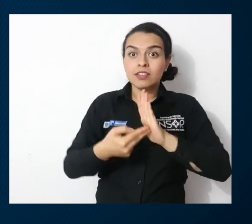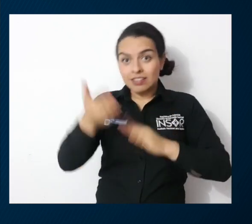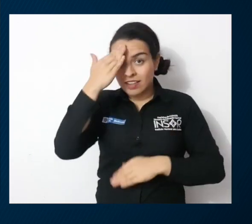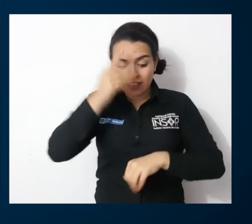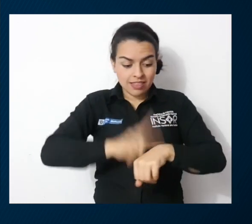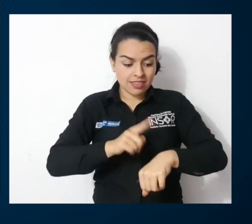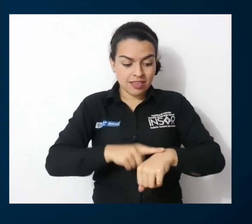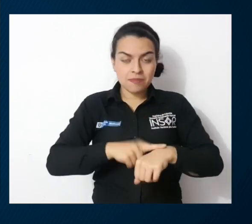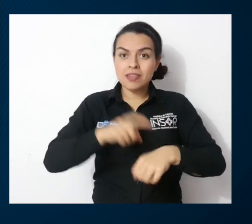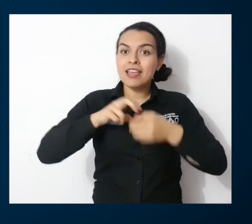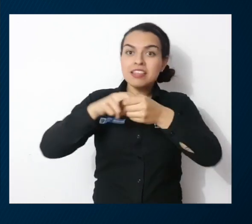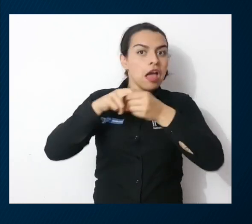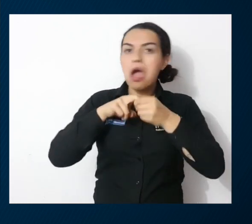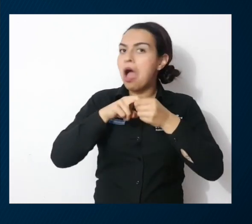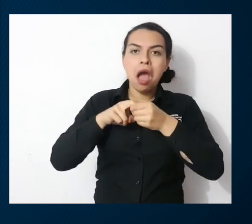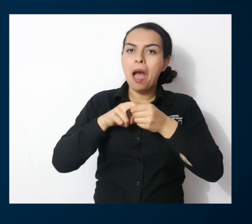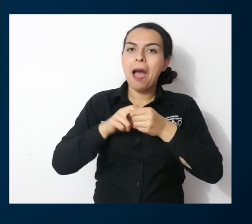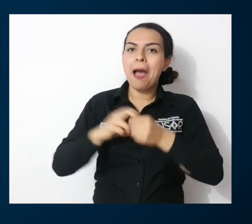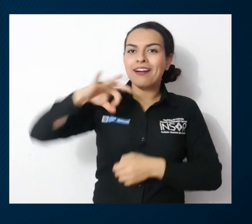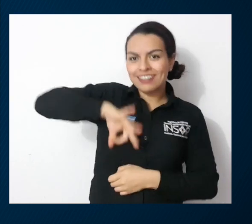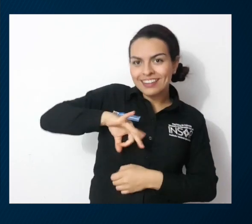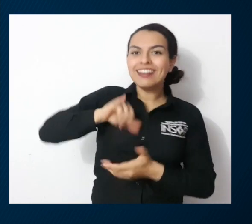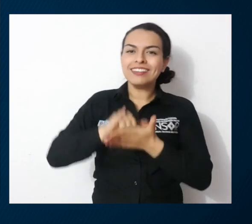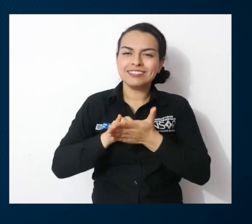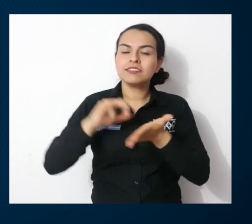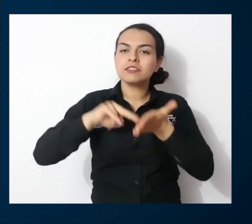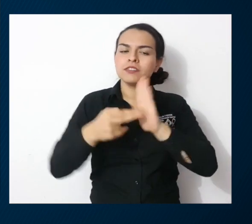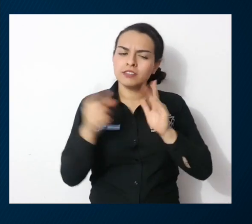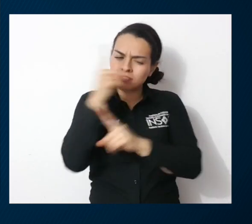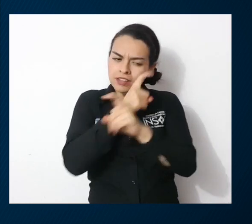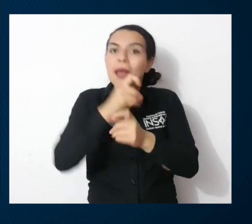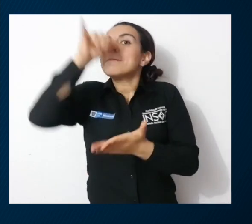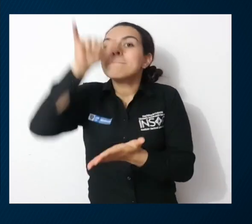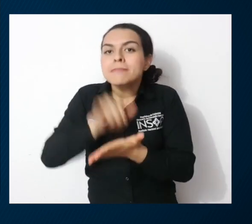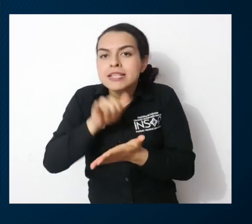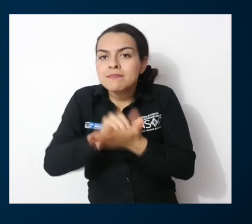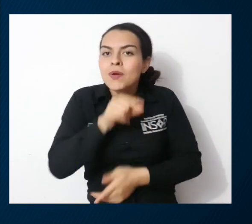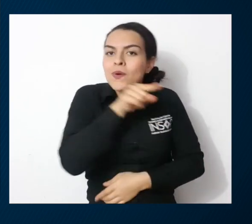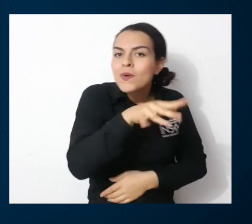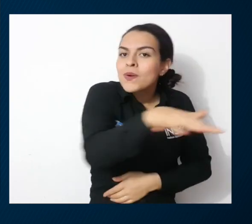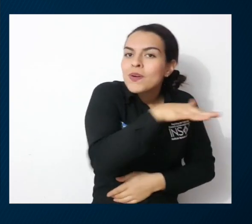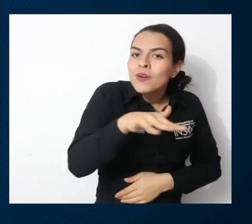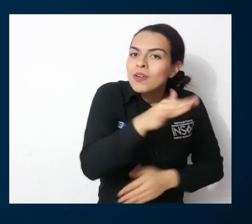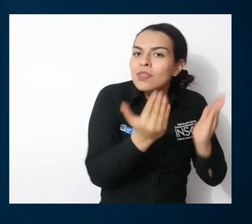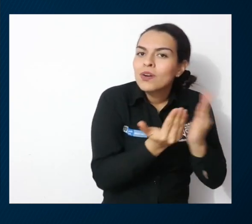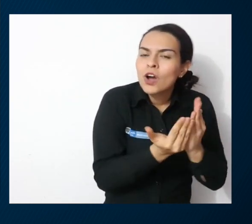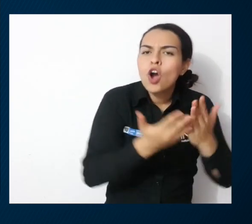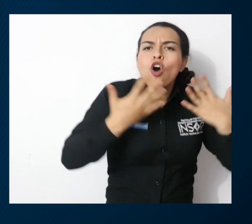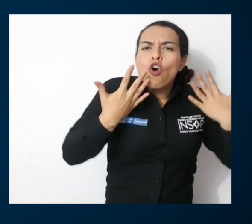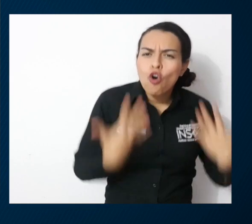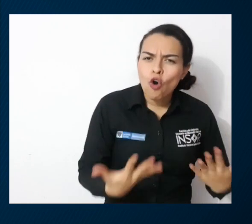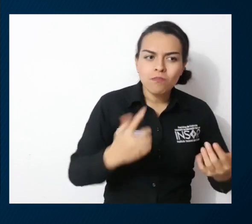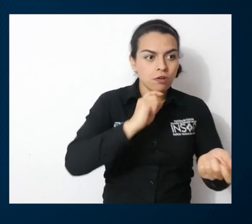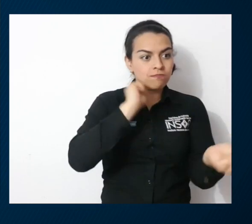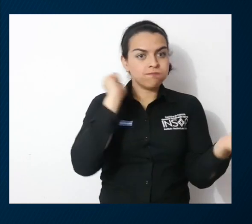abocados a utilizar nuestro tiempo en el transporte público y demás. La pregunta, que es la misma que se tiene que hacer el sector educativo, es ¿cómo